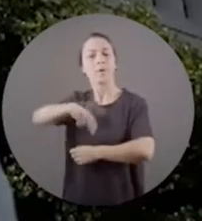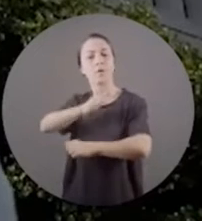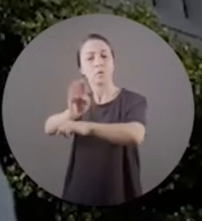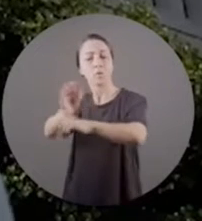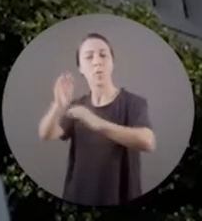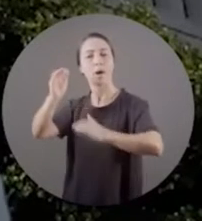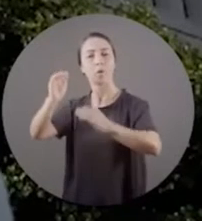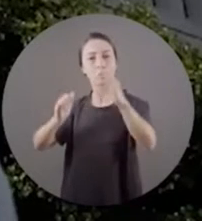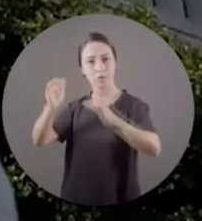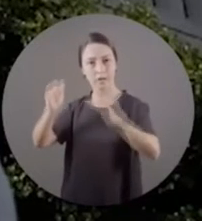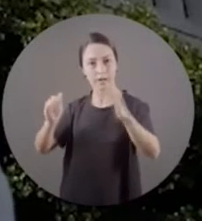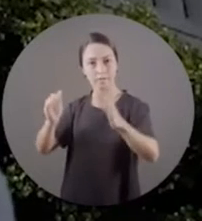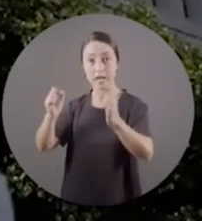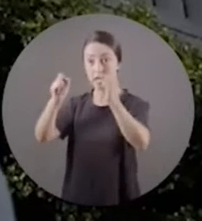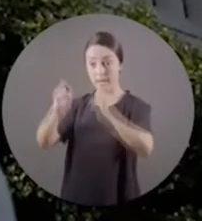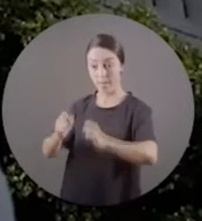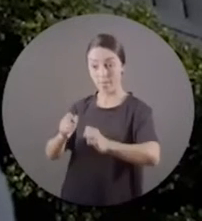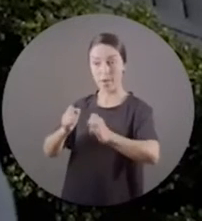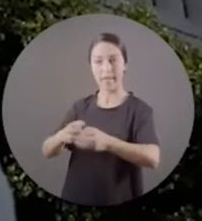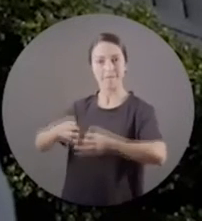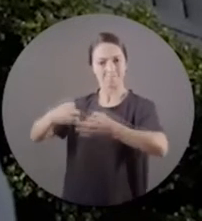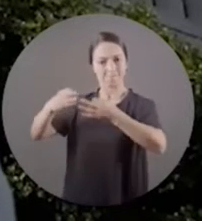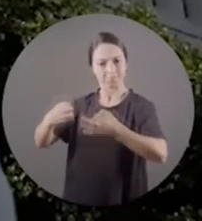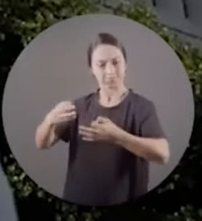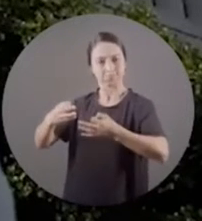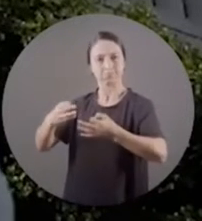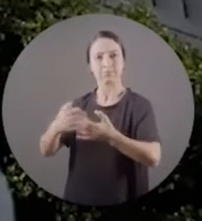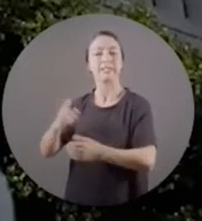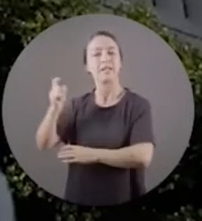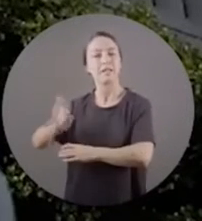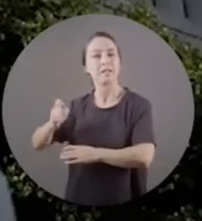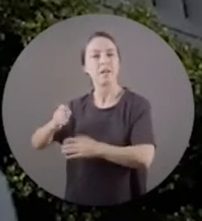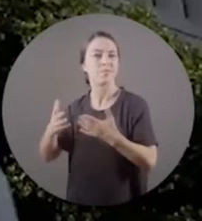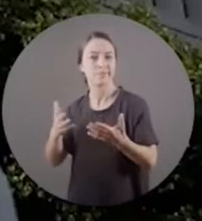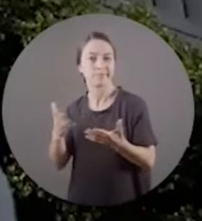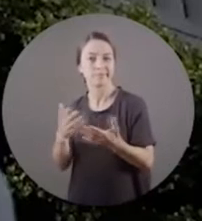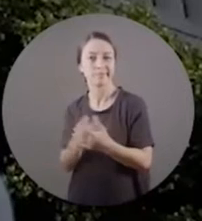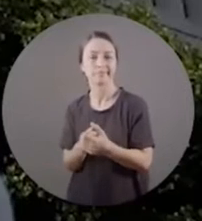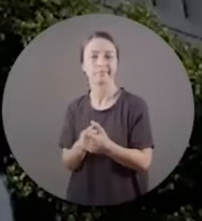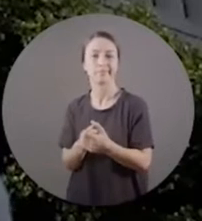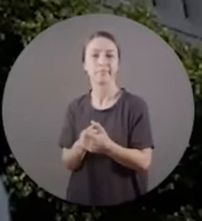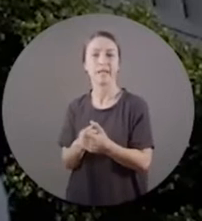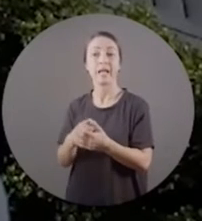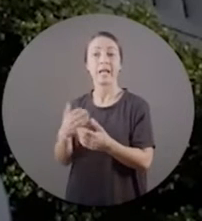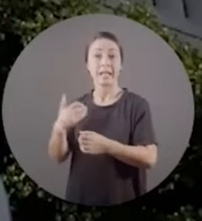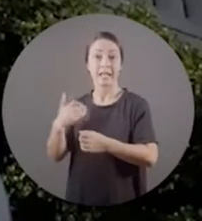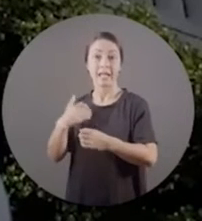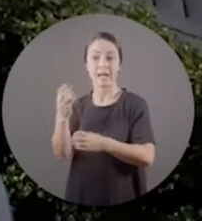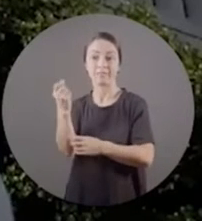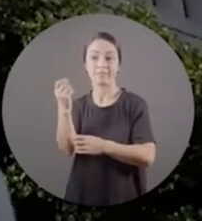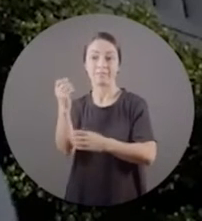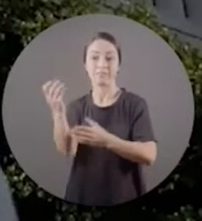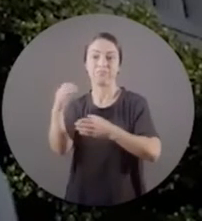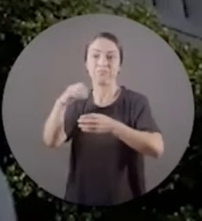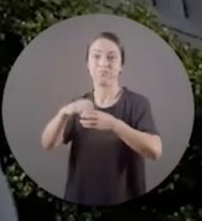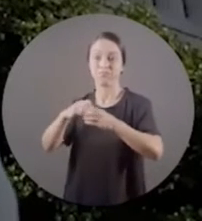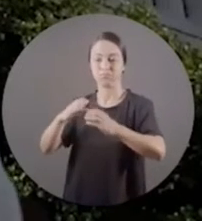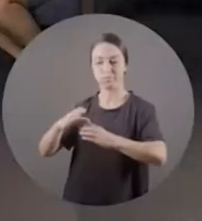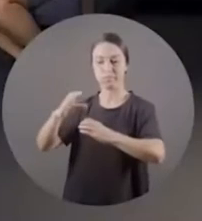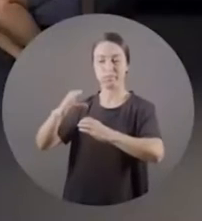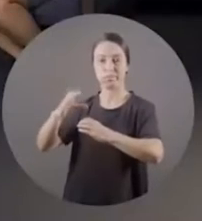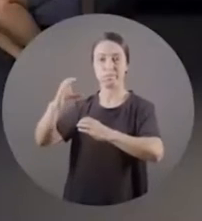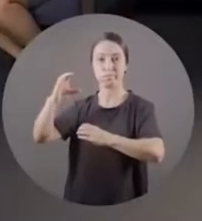sostenible y que pueda mantener esa solvencia, requerimos de poder contar con niveles de capitales suficientes y